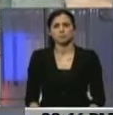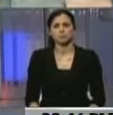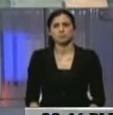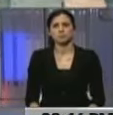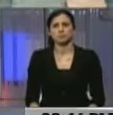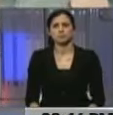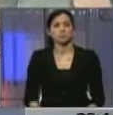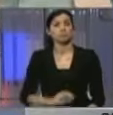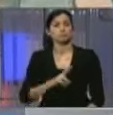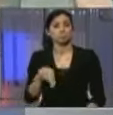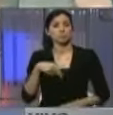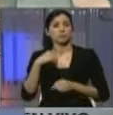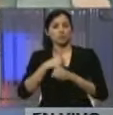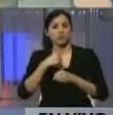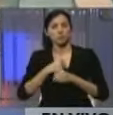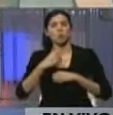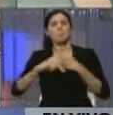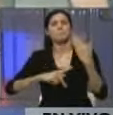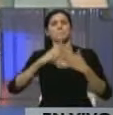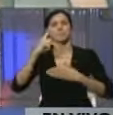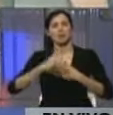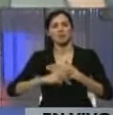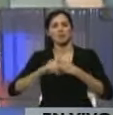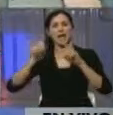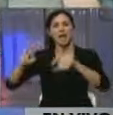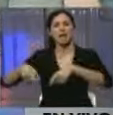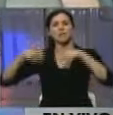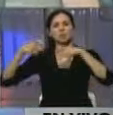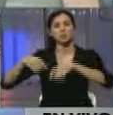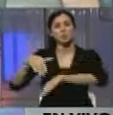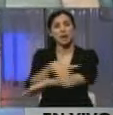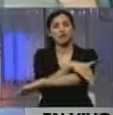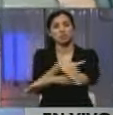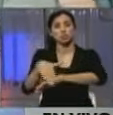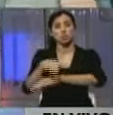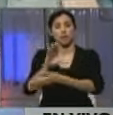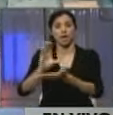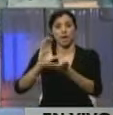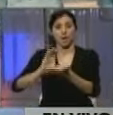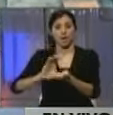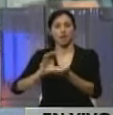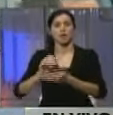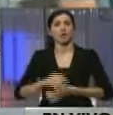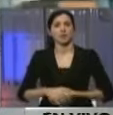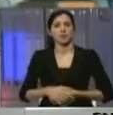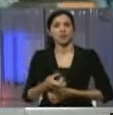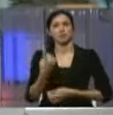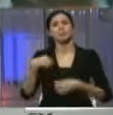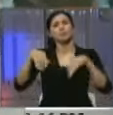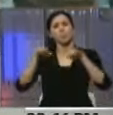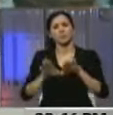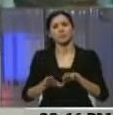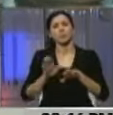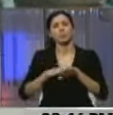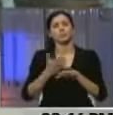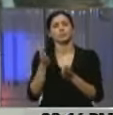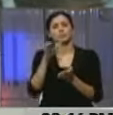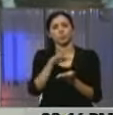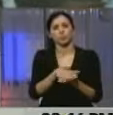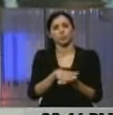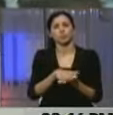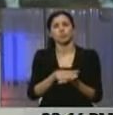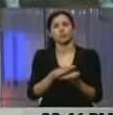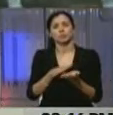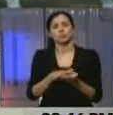trabajando en la nueva fase del plan de la agricultura urbana. Ayer lo suspendimos por el fallecimiento de